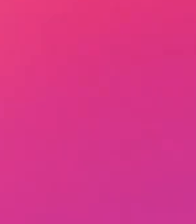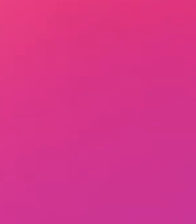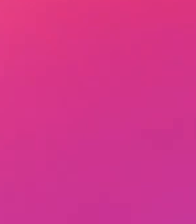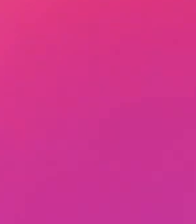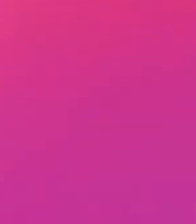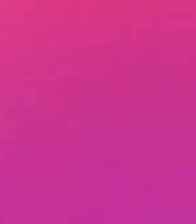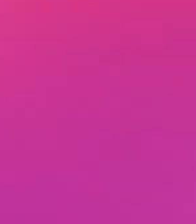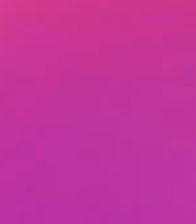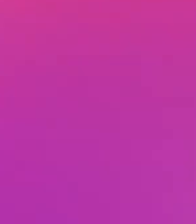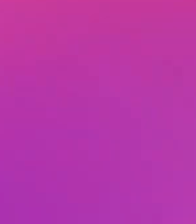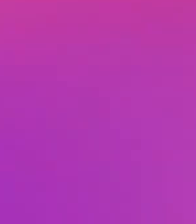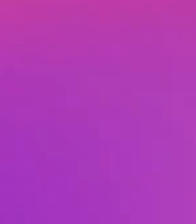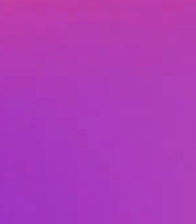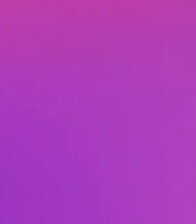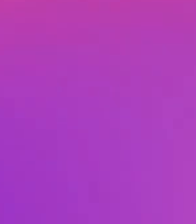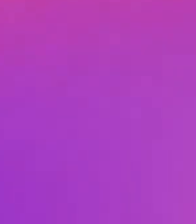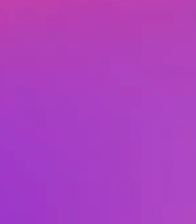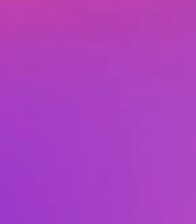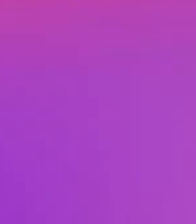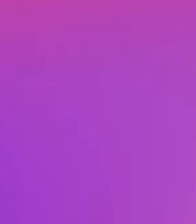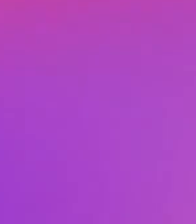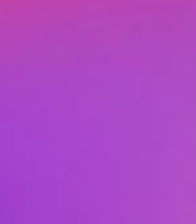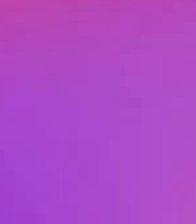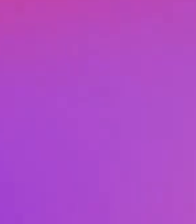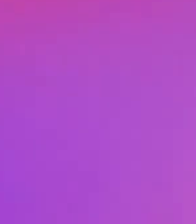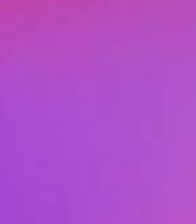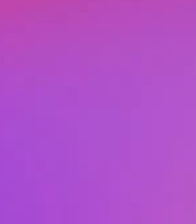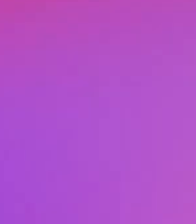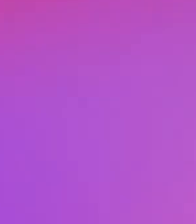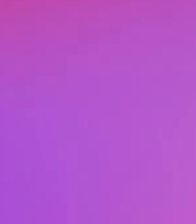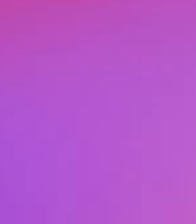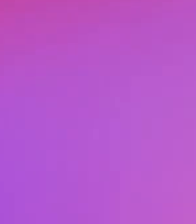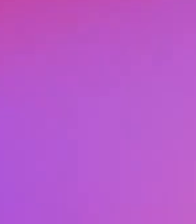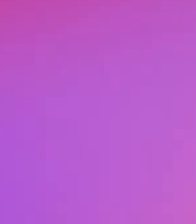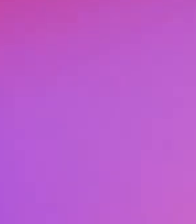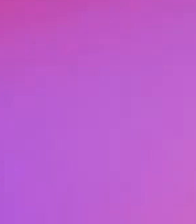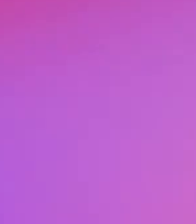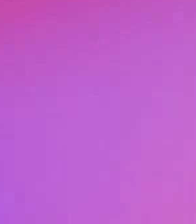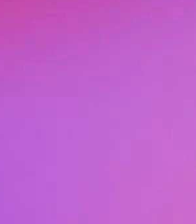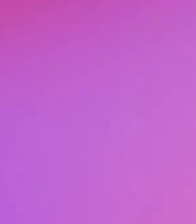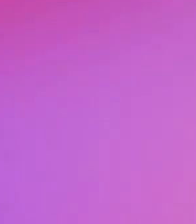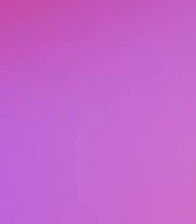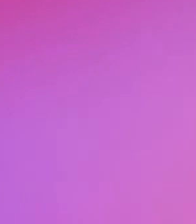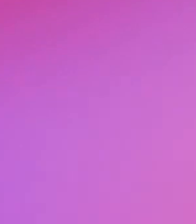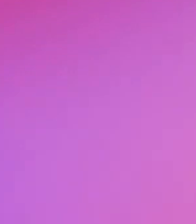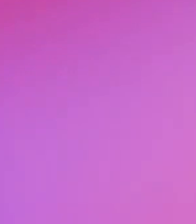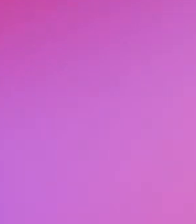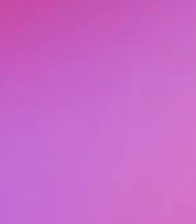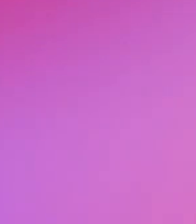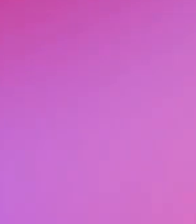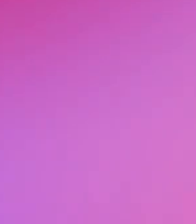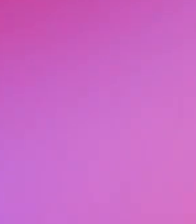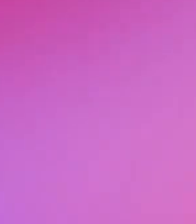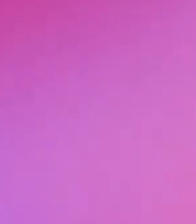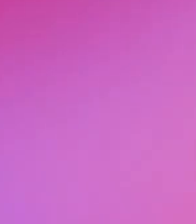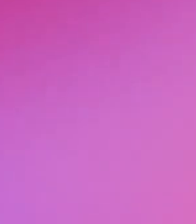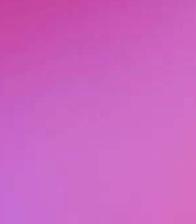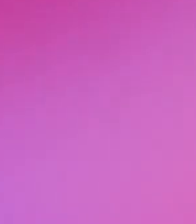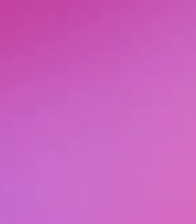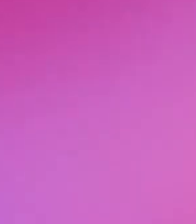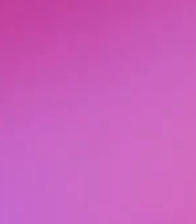También te invitamos a que consultes la plataforma nuevaescuelamexicana.cep.gov.mx.